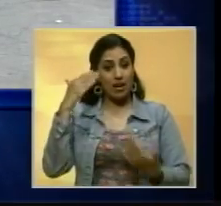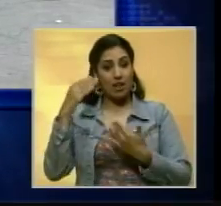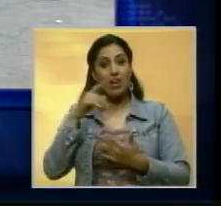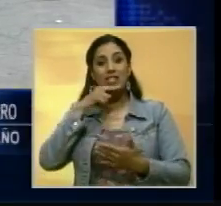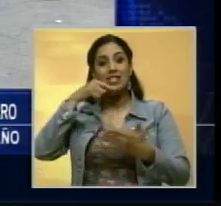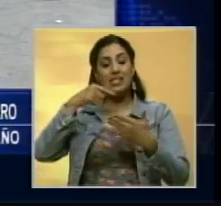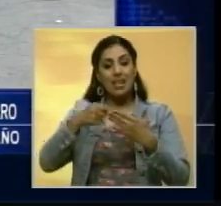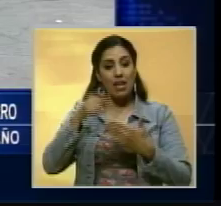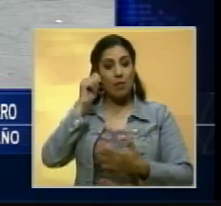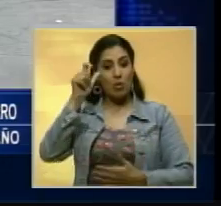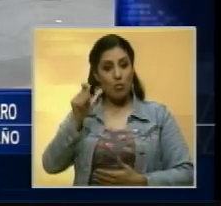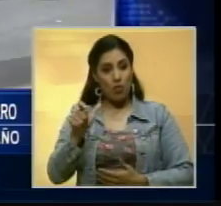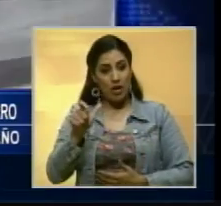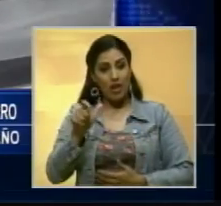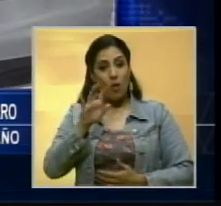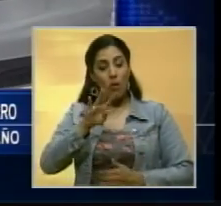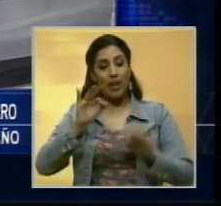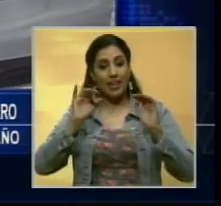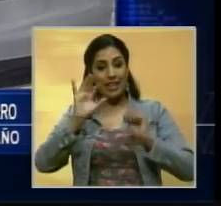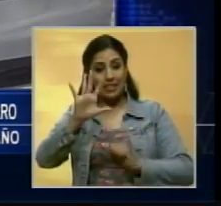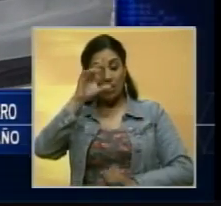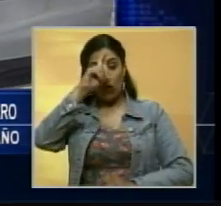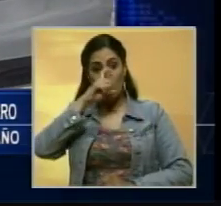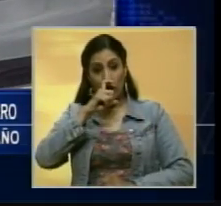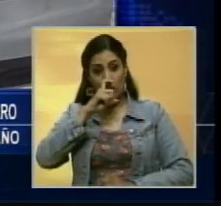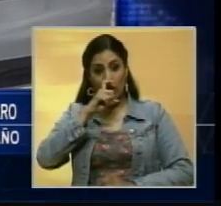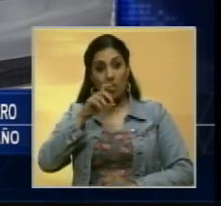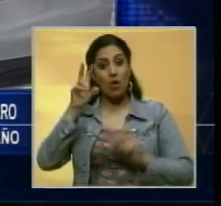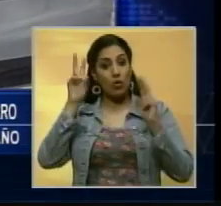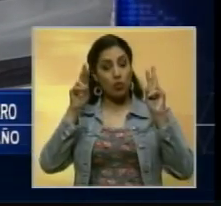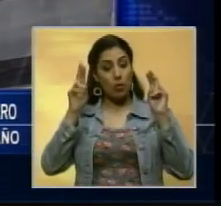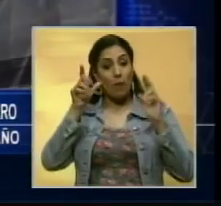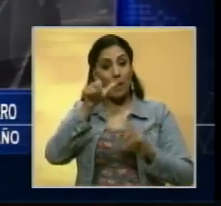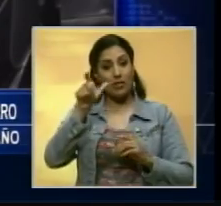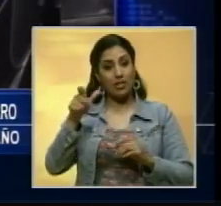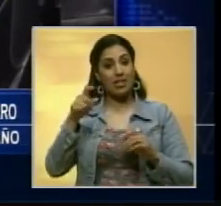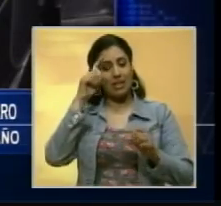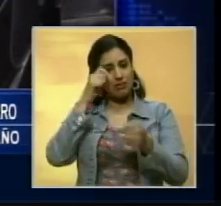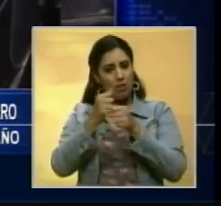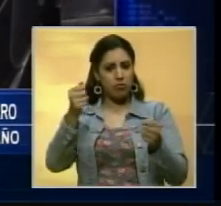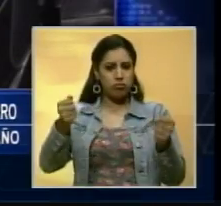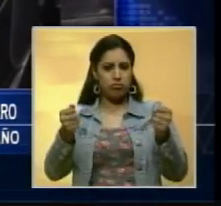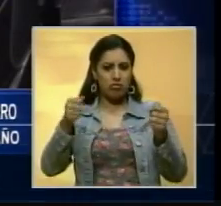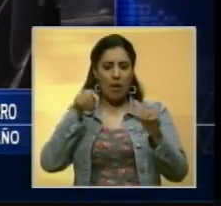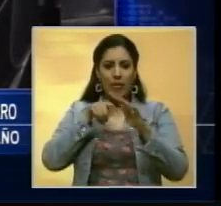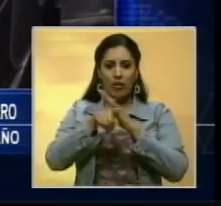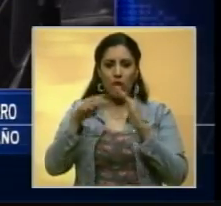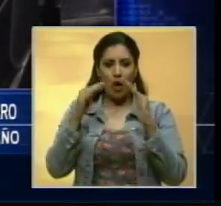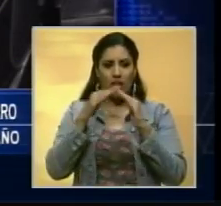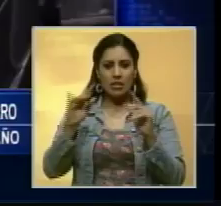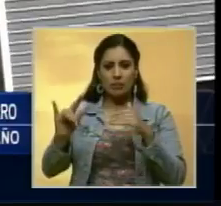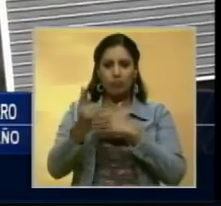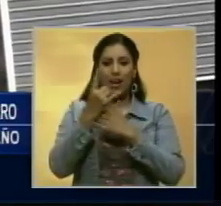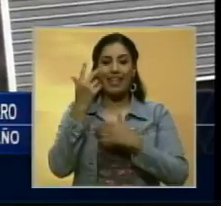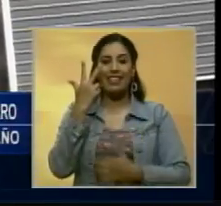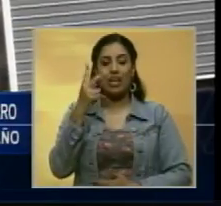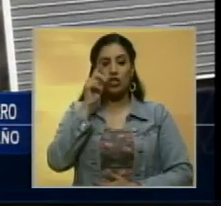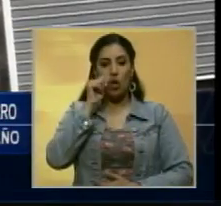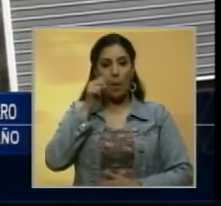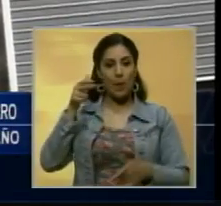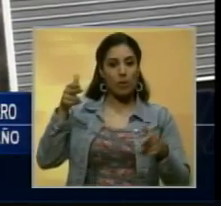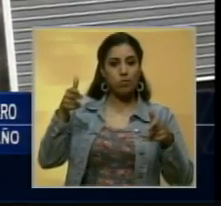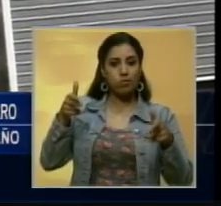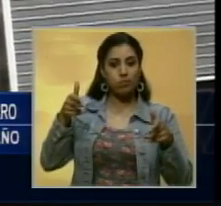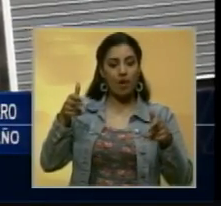identificada como Sixta Coromoto Salazar, de 45 años. Según allegados, la productora venía llegando a su vivienda cuando fue abordada por 3 hombres